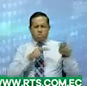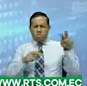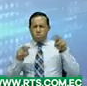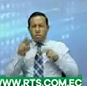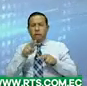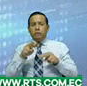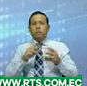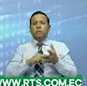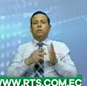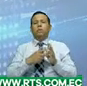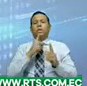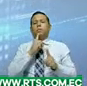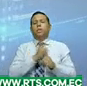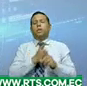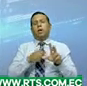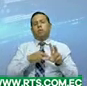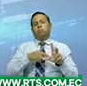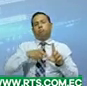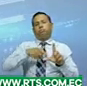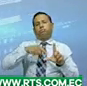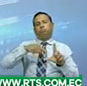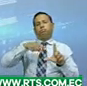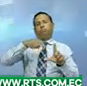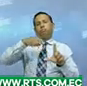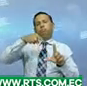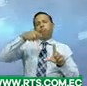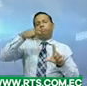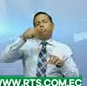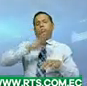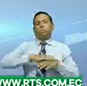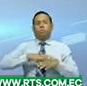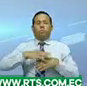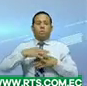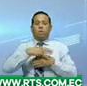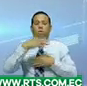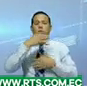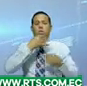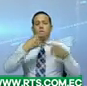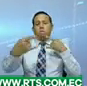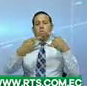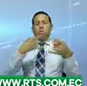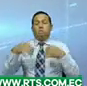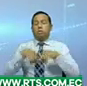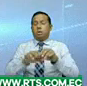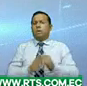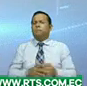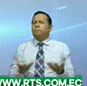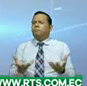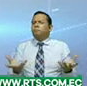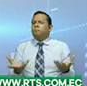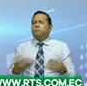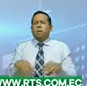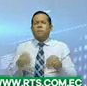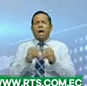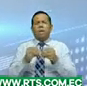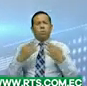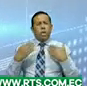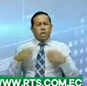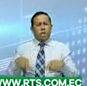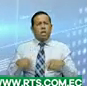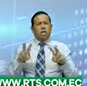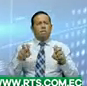diarios pasaron de 10.7 a 14. Los sectores con mayor incidencia de casos sospechosos en el